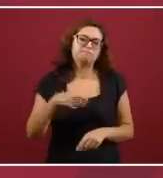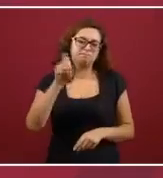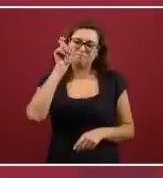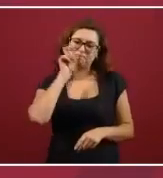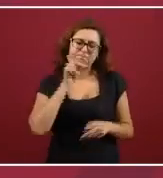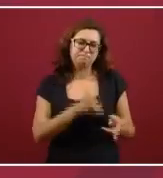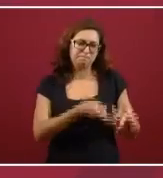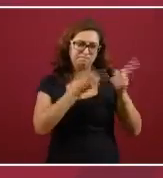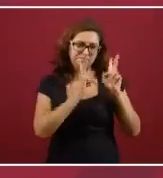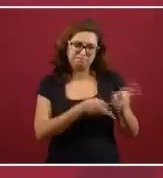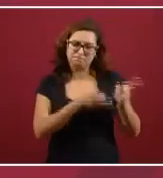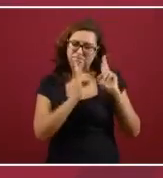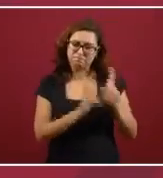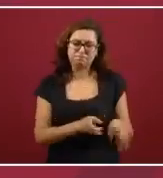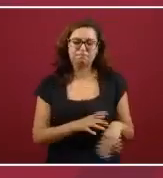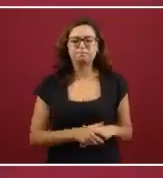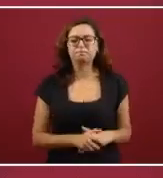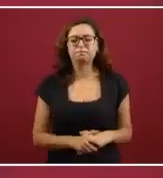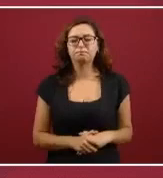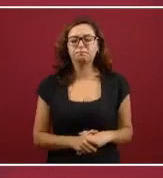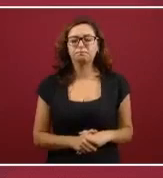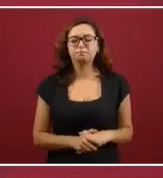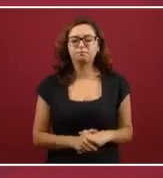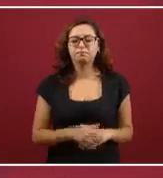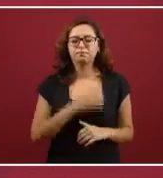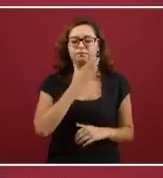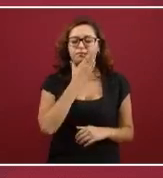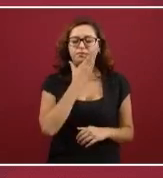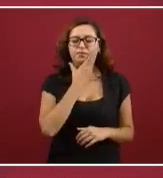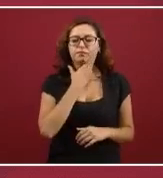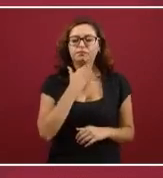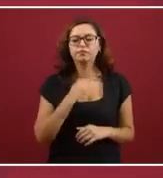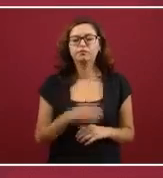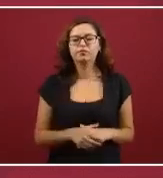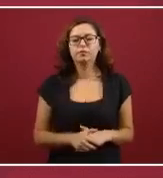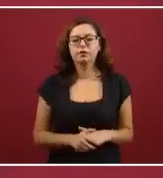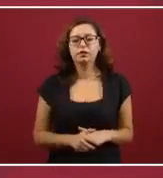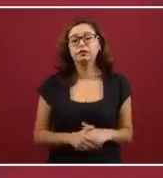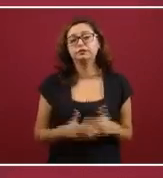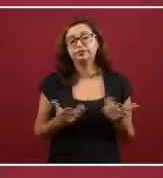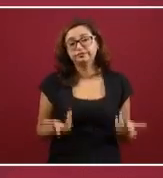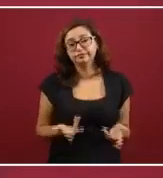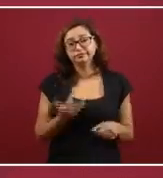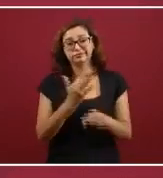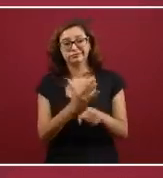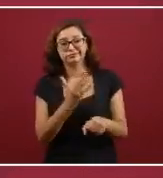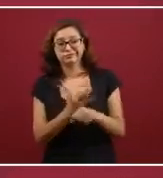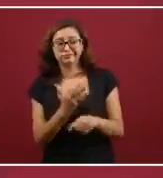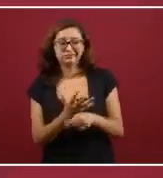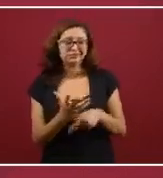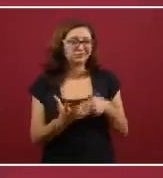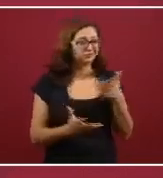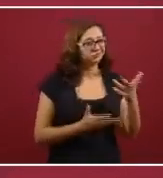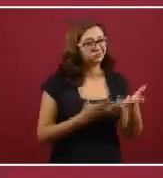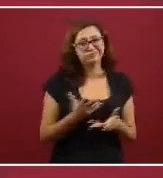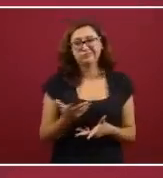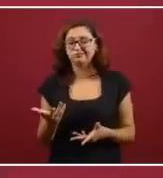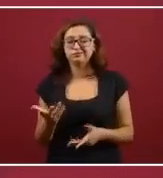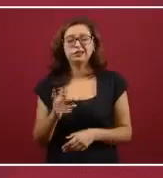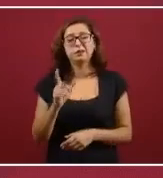otra. Dado el empantanamiento de las posiciones, el 20 de mayo